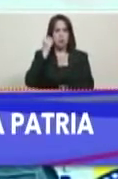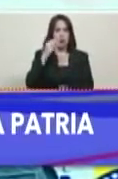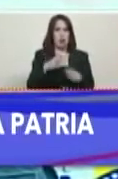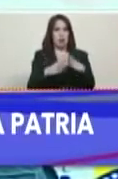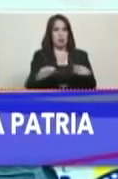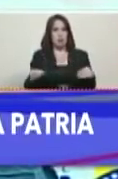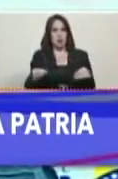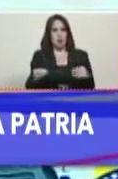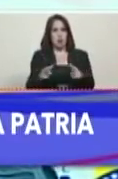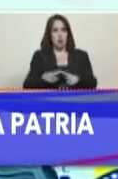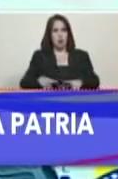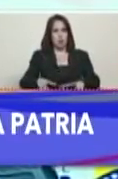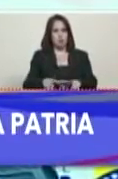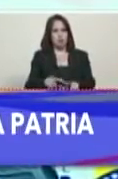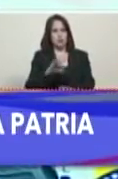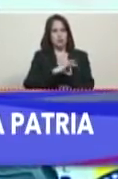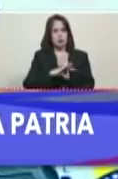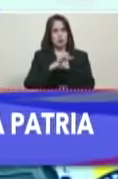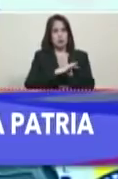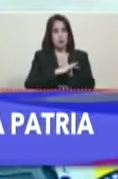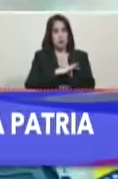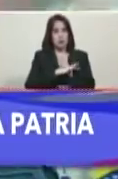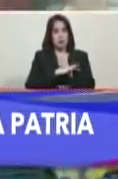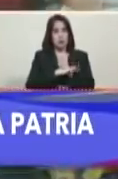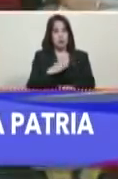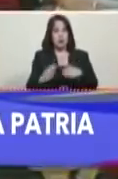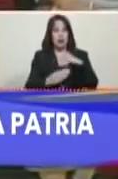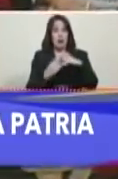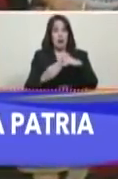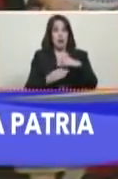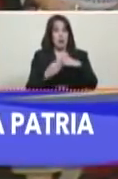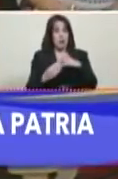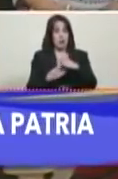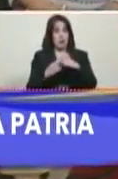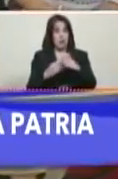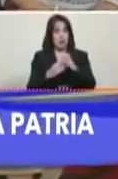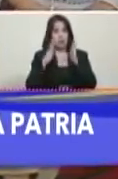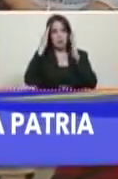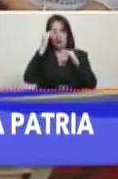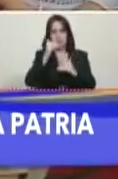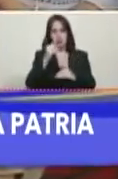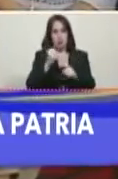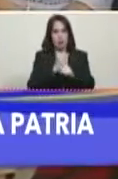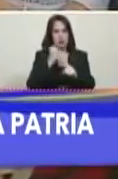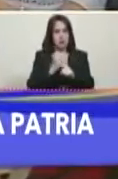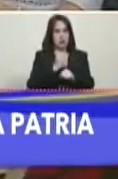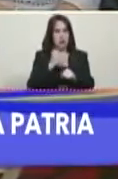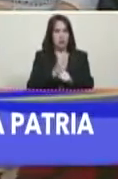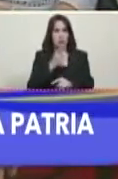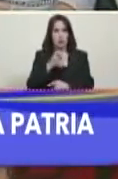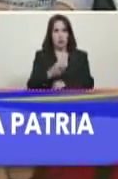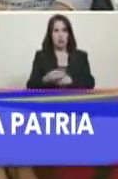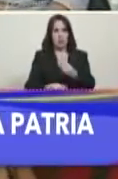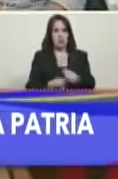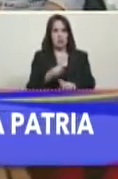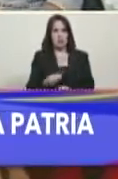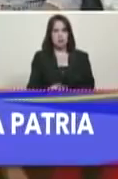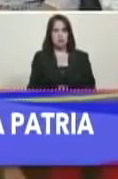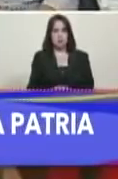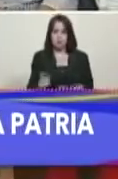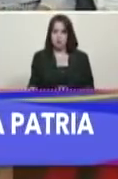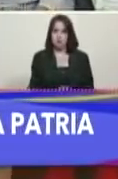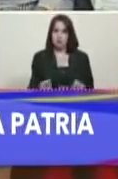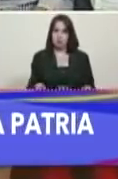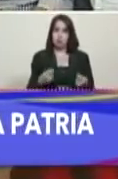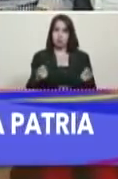área social, esta es la base para el trabajo que hay que hacer ahora, para impulsar